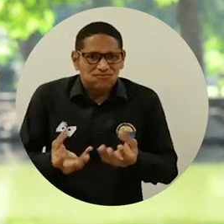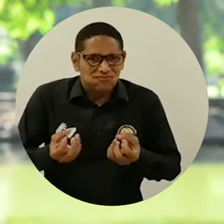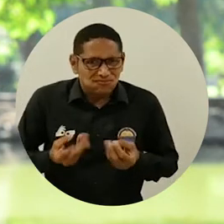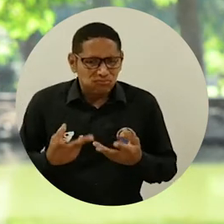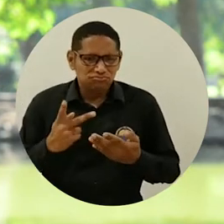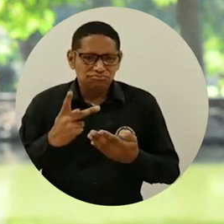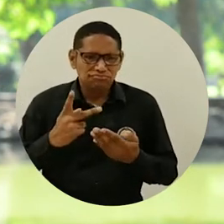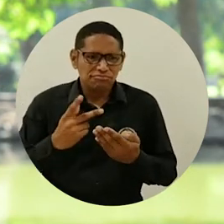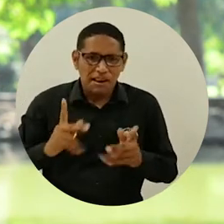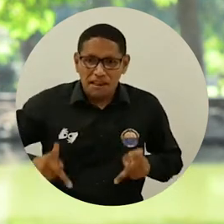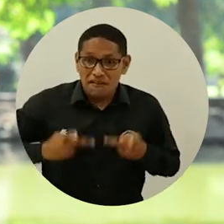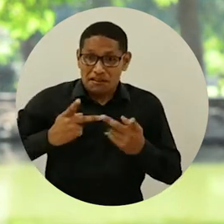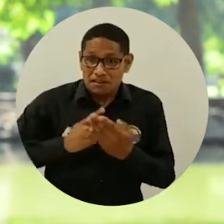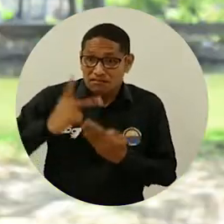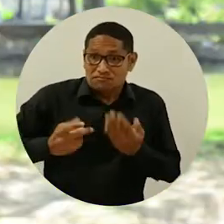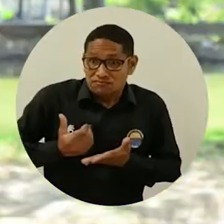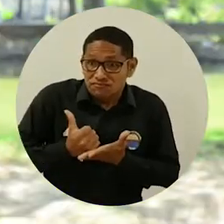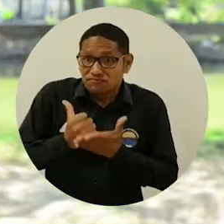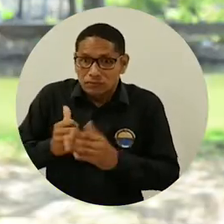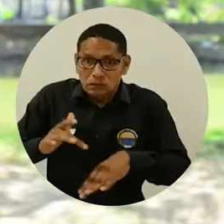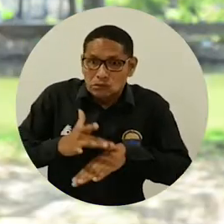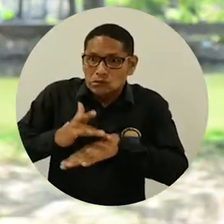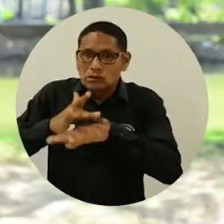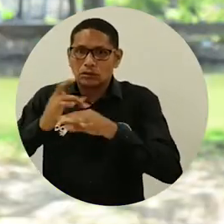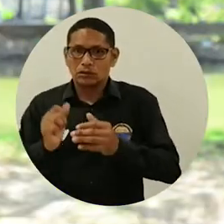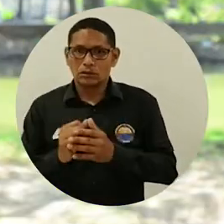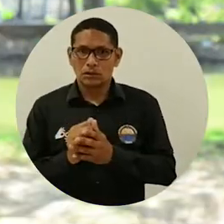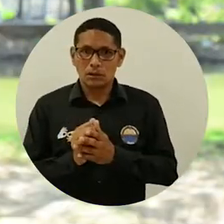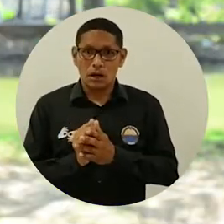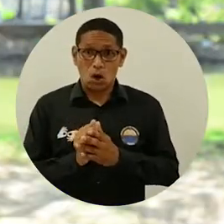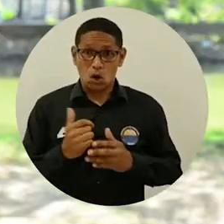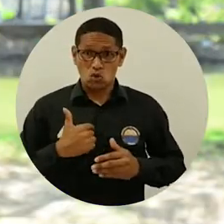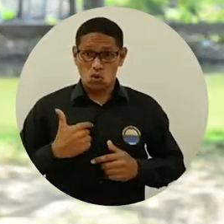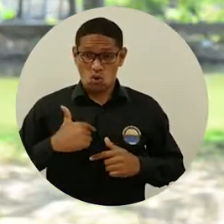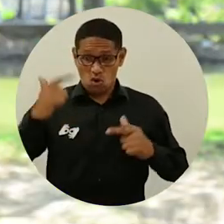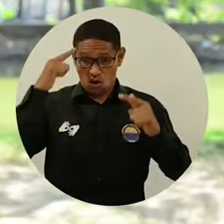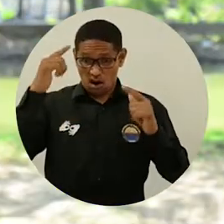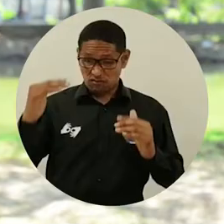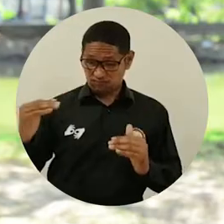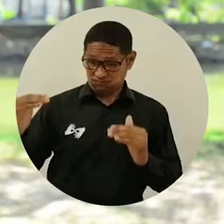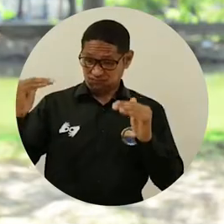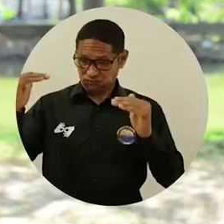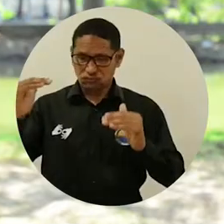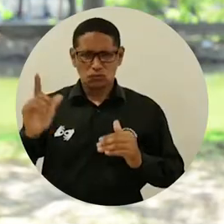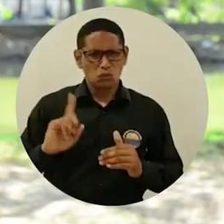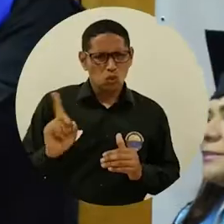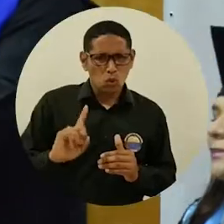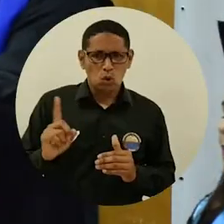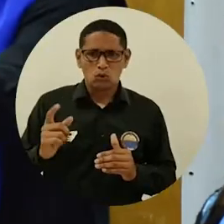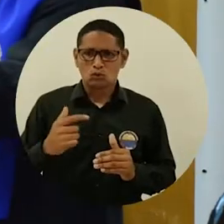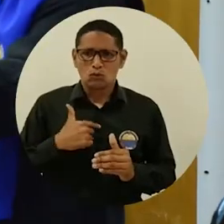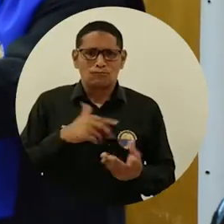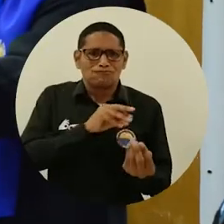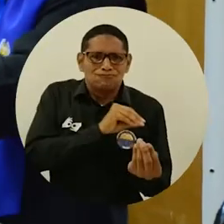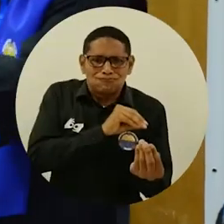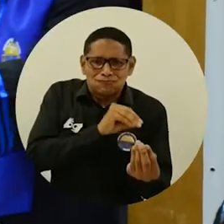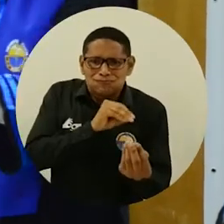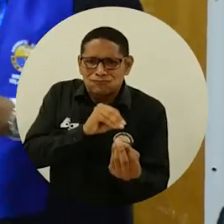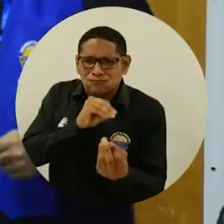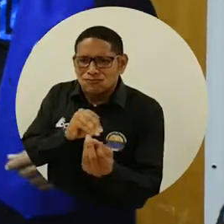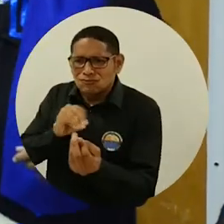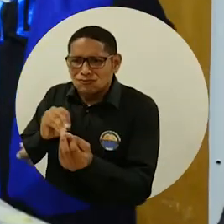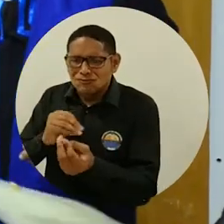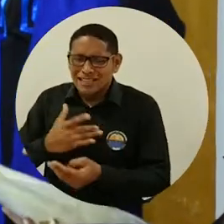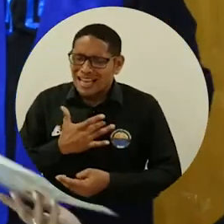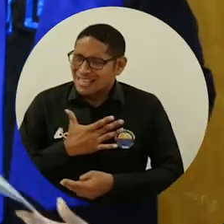transmitirle proyectos de vida. O sea, no me considero un maestro, un profesor, me considero un